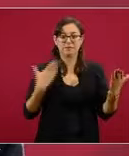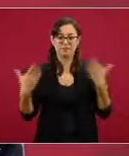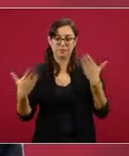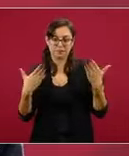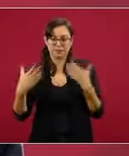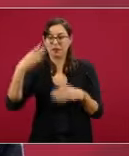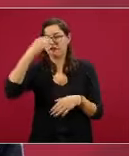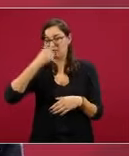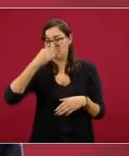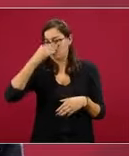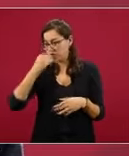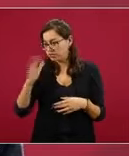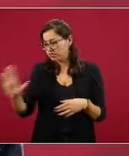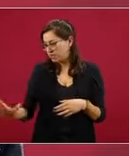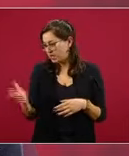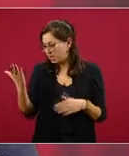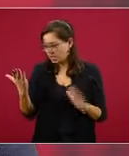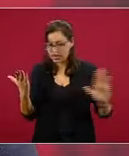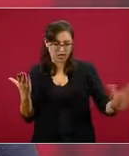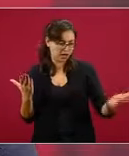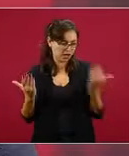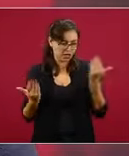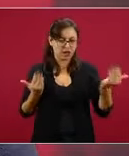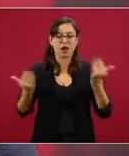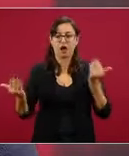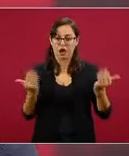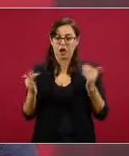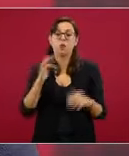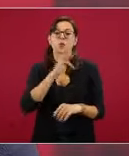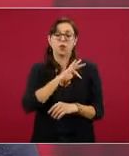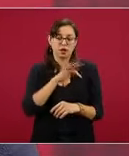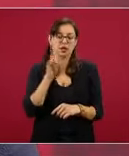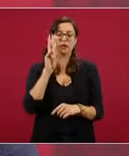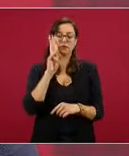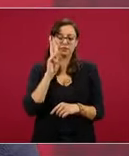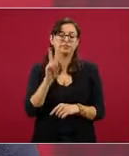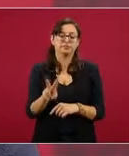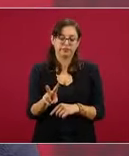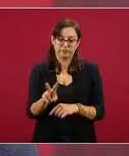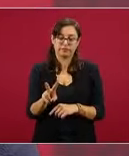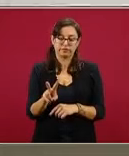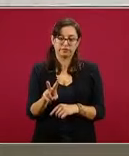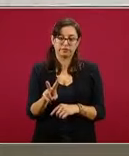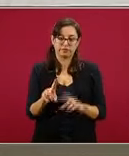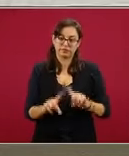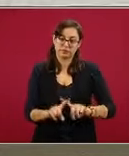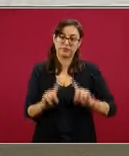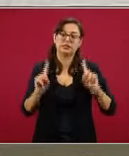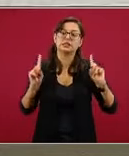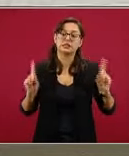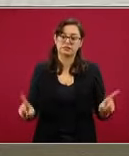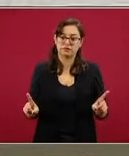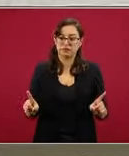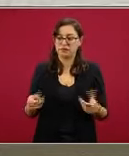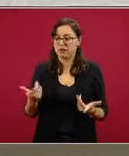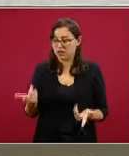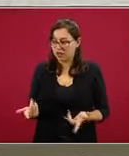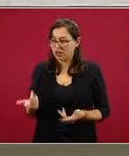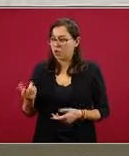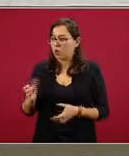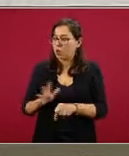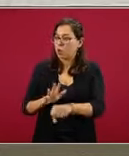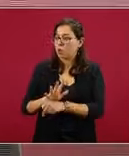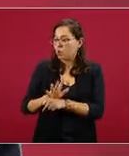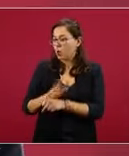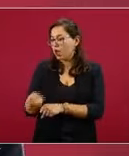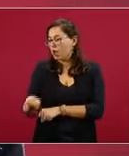ejemplo, podríamos tener otro indicador que sería la indicación o aplicación de el antiviral específico, en este caso